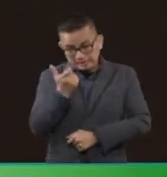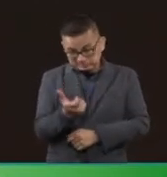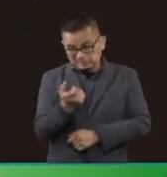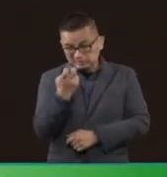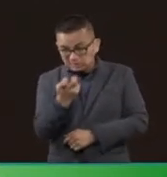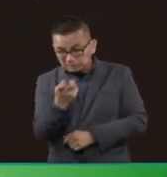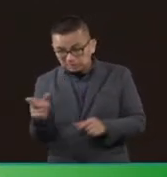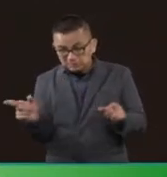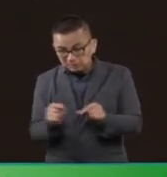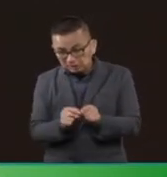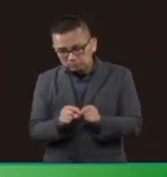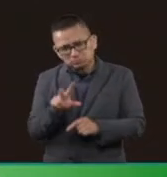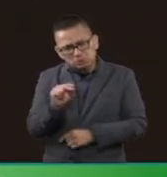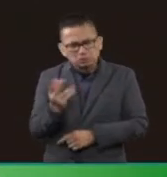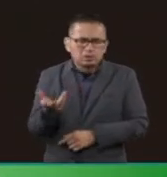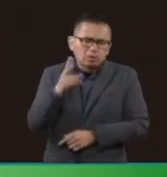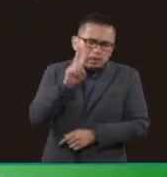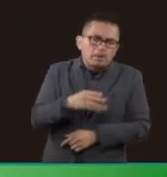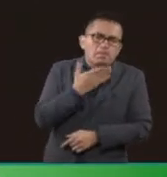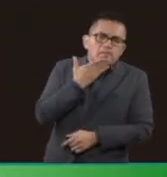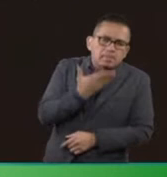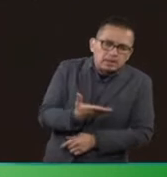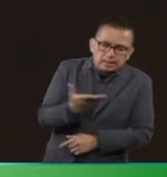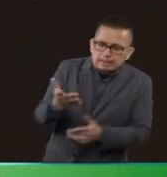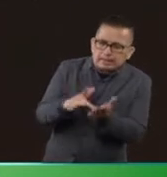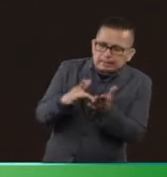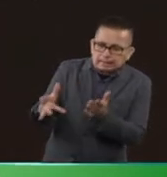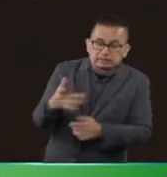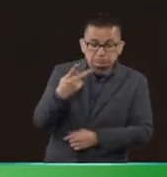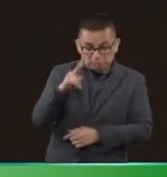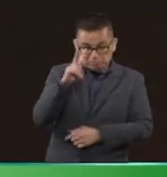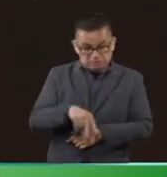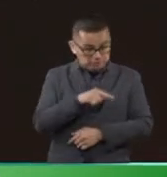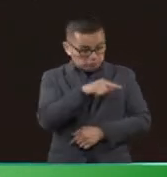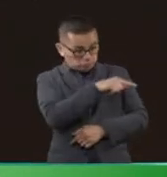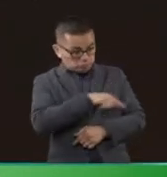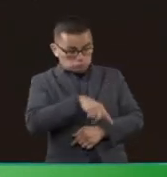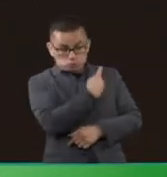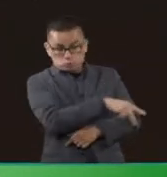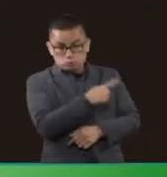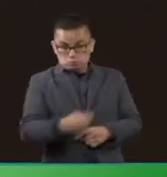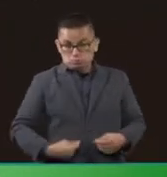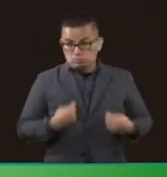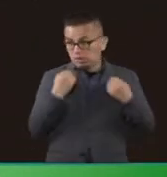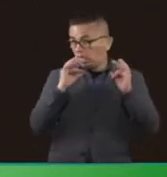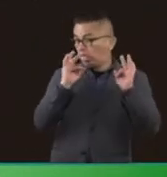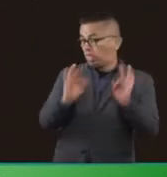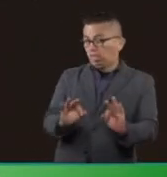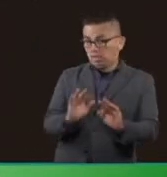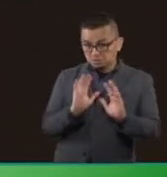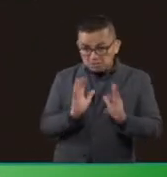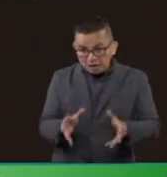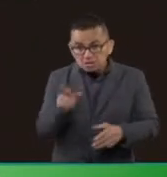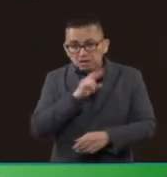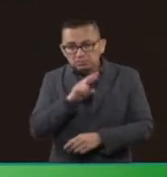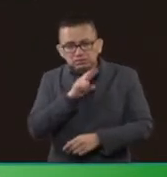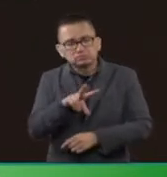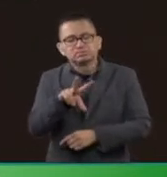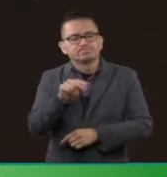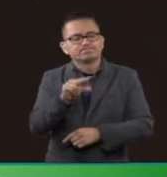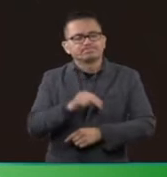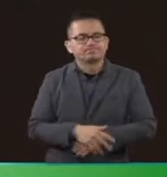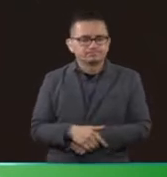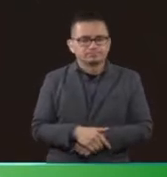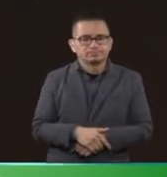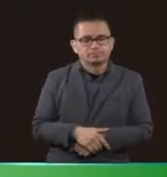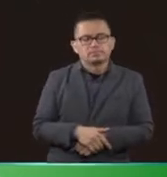que si bien es bien recibido no va a resolver la calidad de vida de las personas con discapacidad compañeras